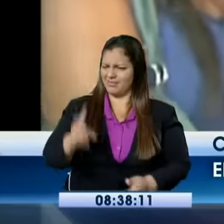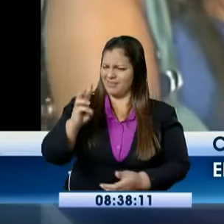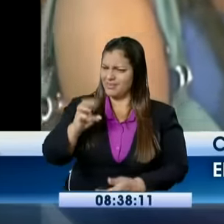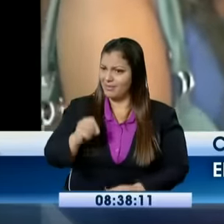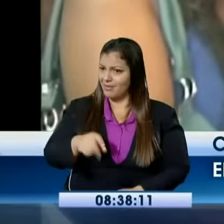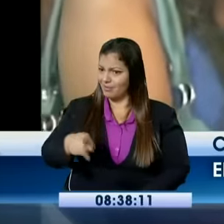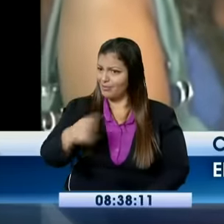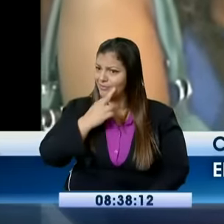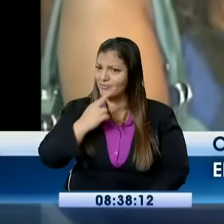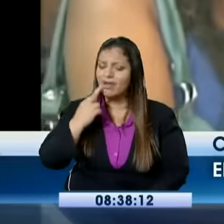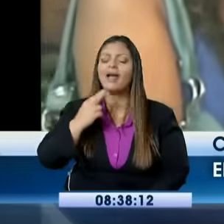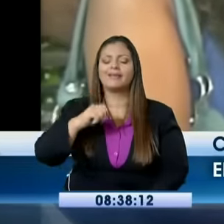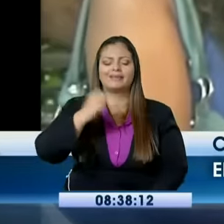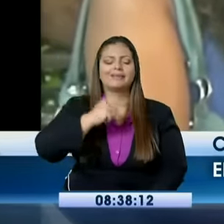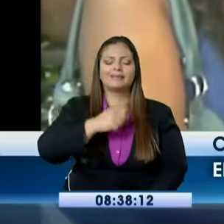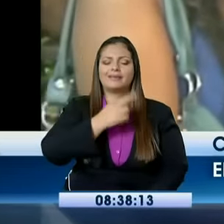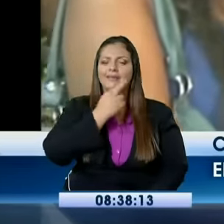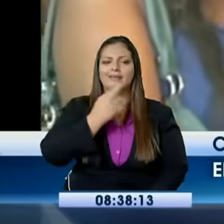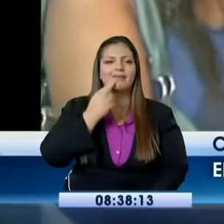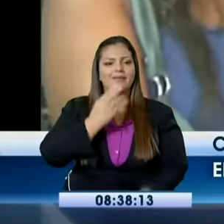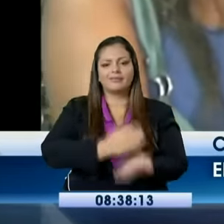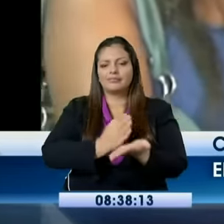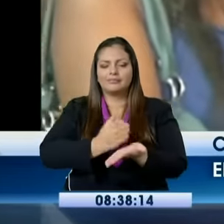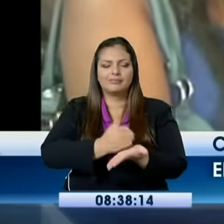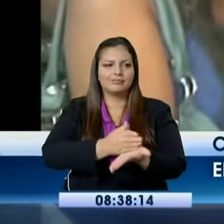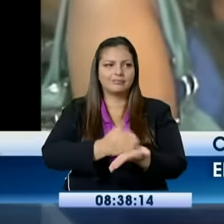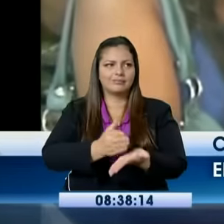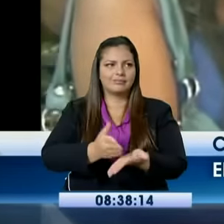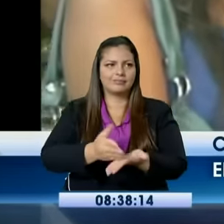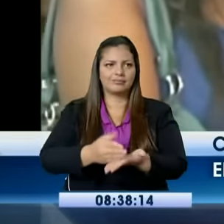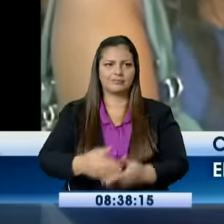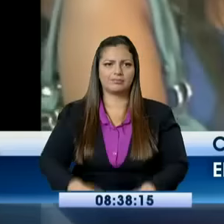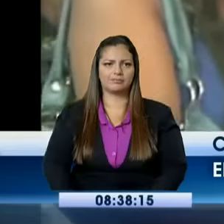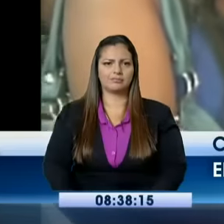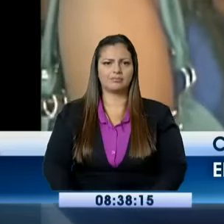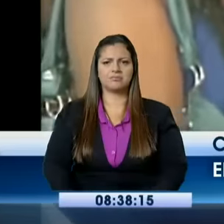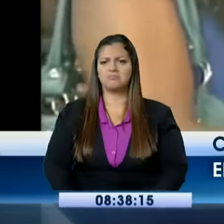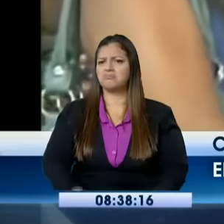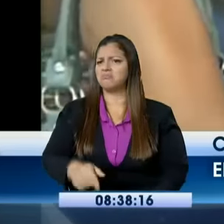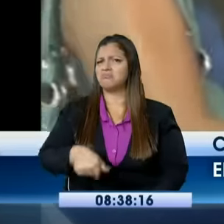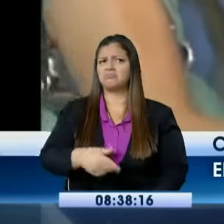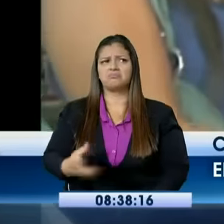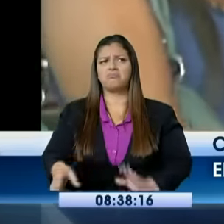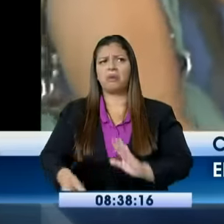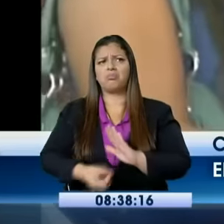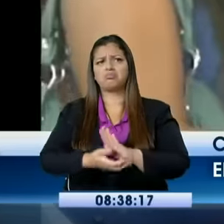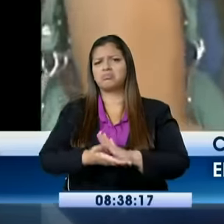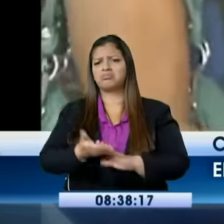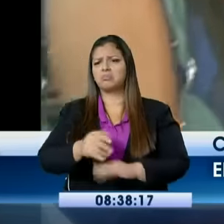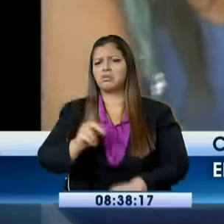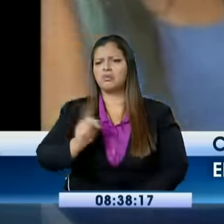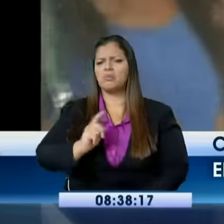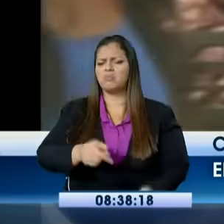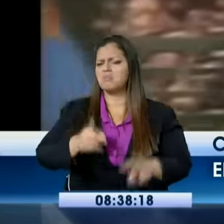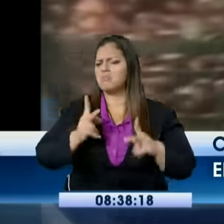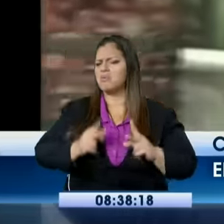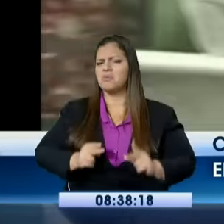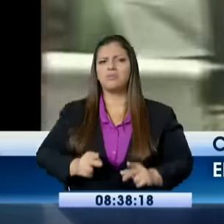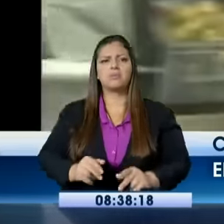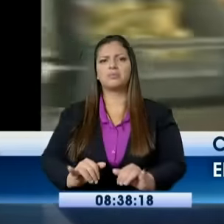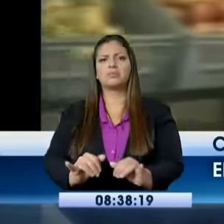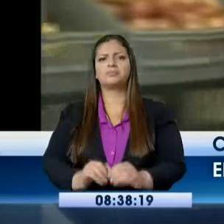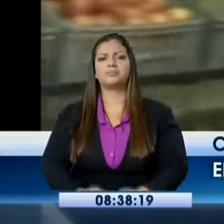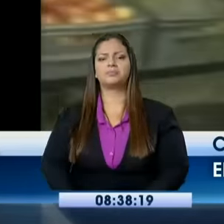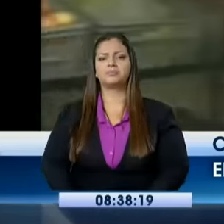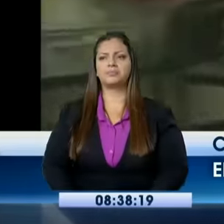semana? ¿Ha notado incremento de precio en algo? No, lo mismo. ¿Está lo mismo? Sí. Bueno, aquí en la Isla Trinitaria, entonces,